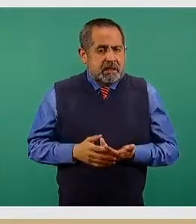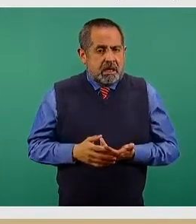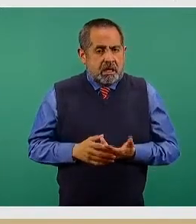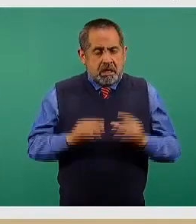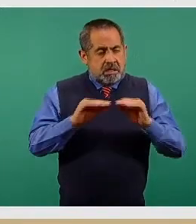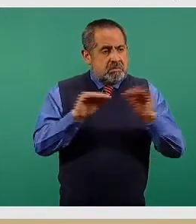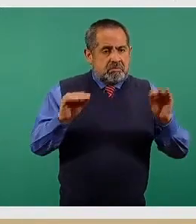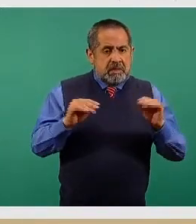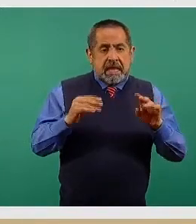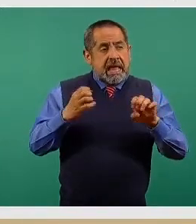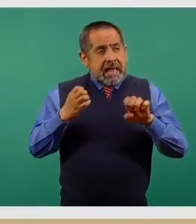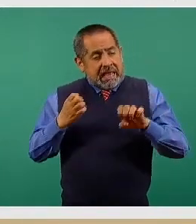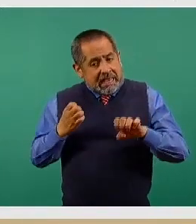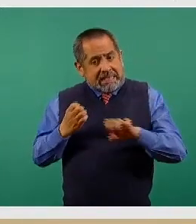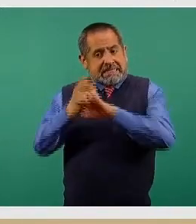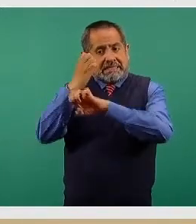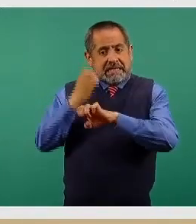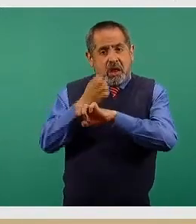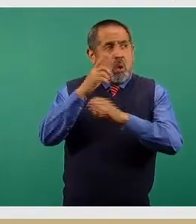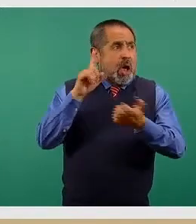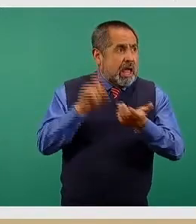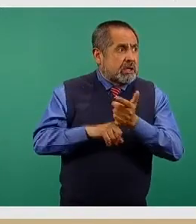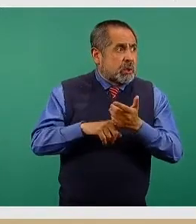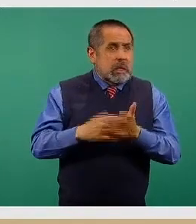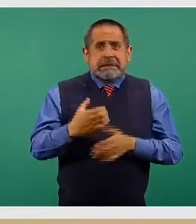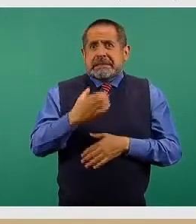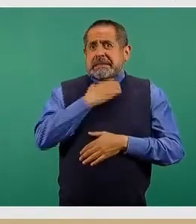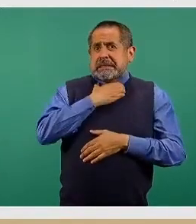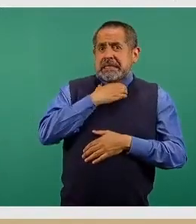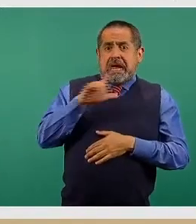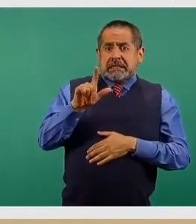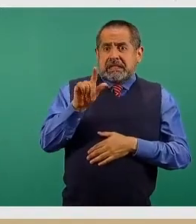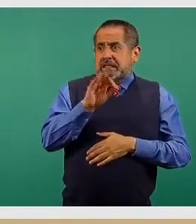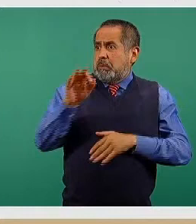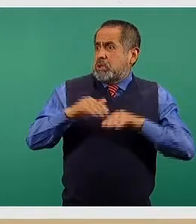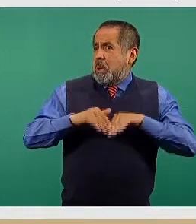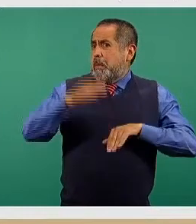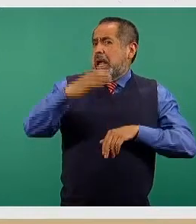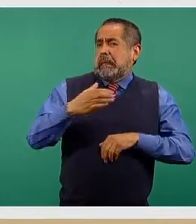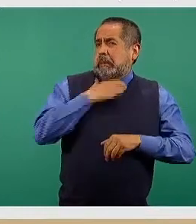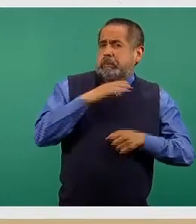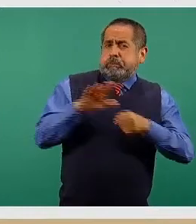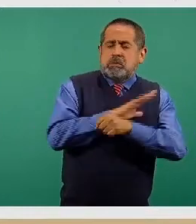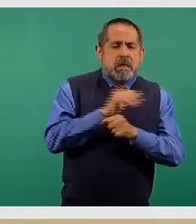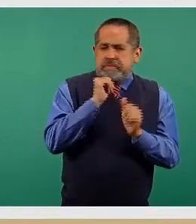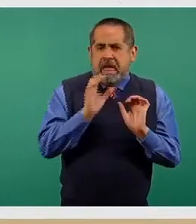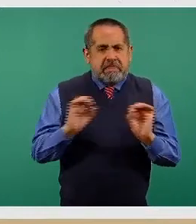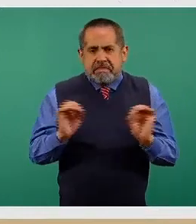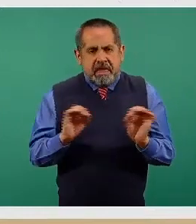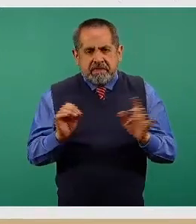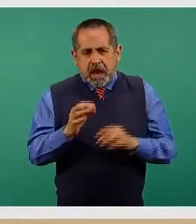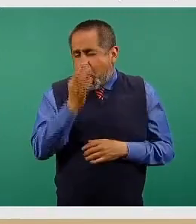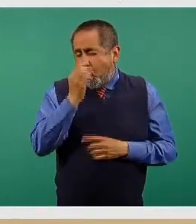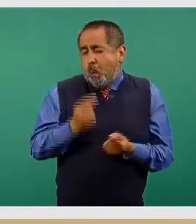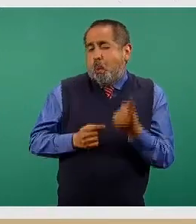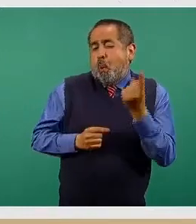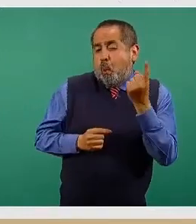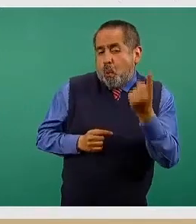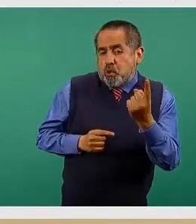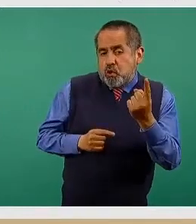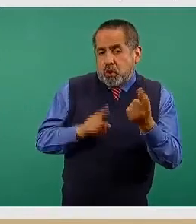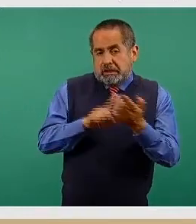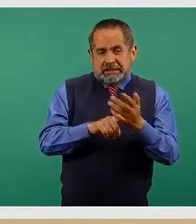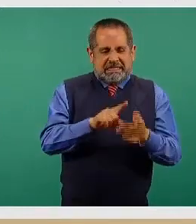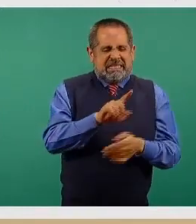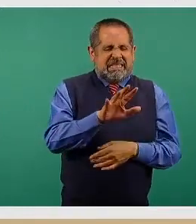ninguna entidad con una ocupación mayor al 70%, eso es muy bueno, que solamente tenemos una entidad que está entre